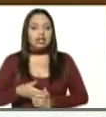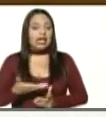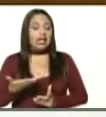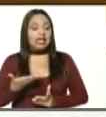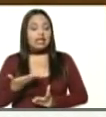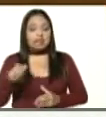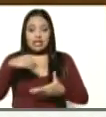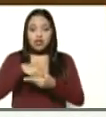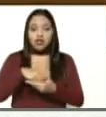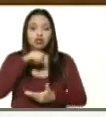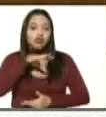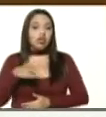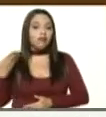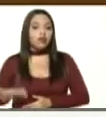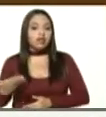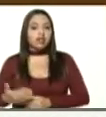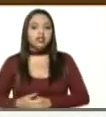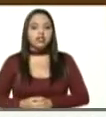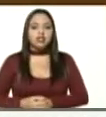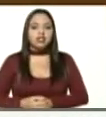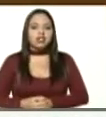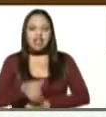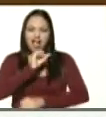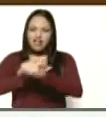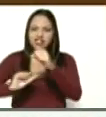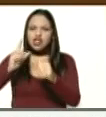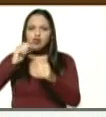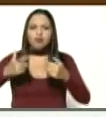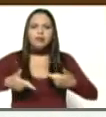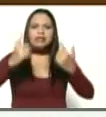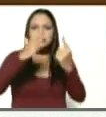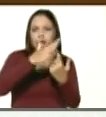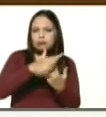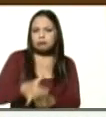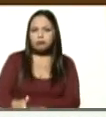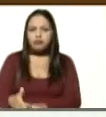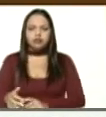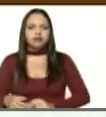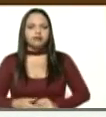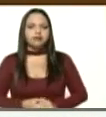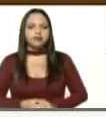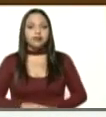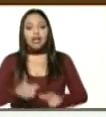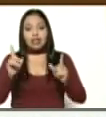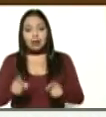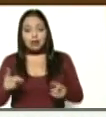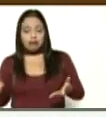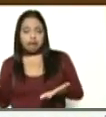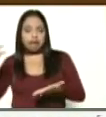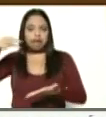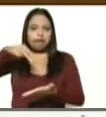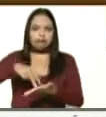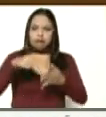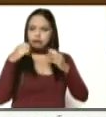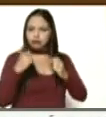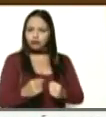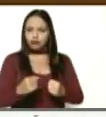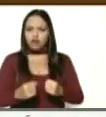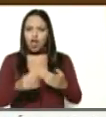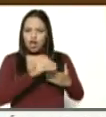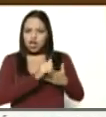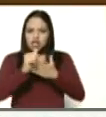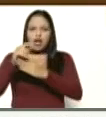importante, de la lucha anticolonial. Luego también nos erigimos como una